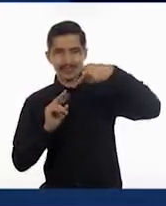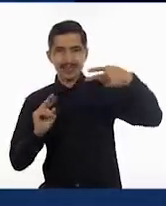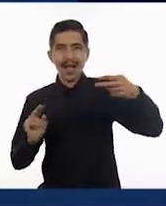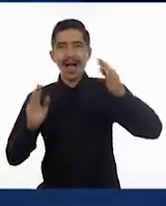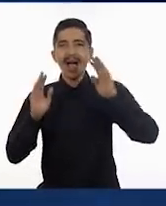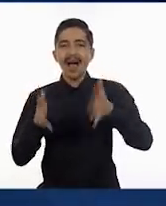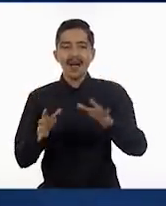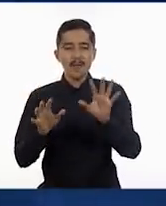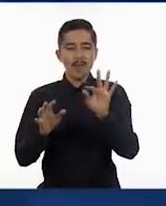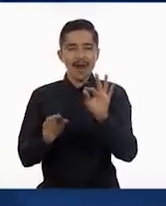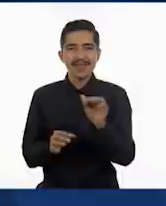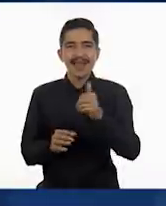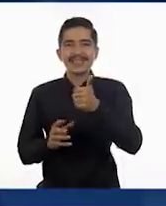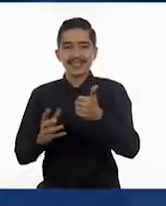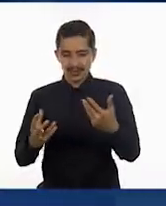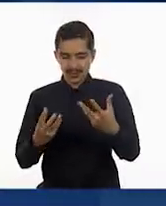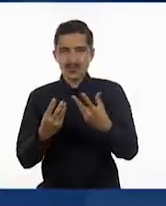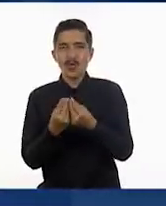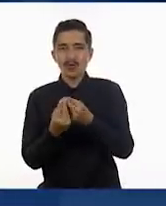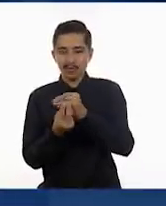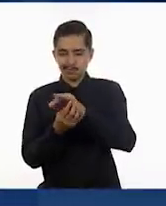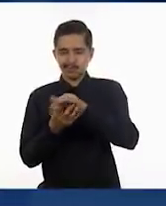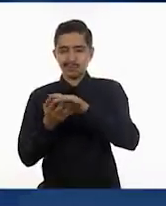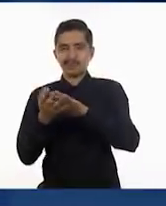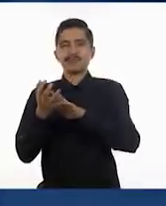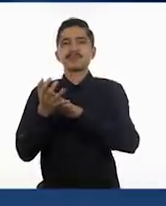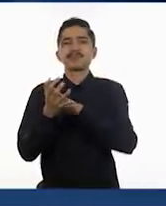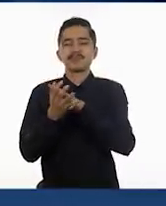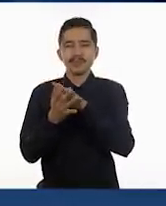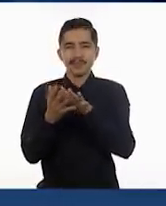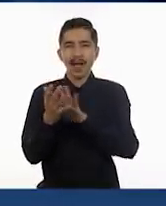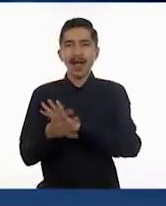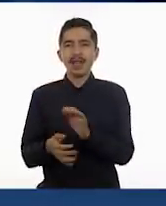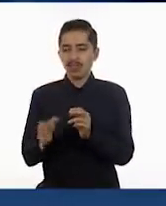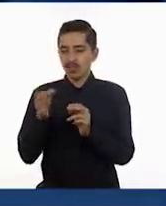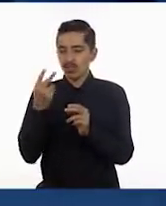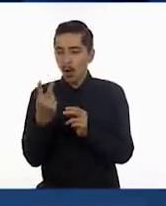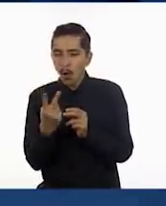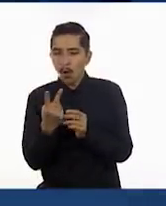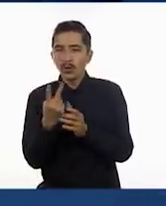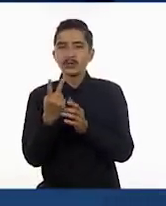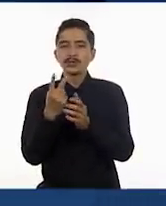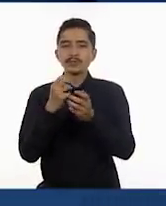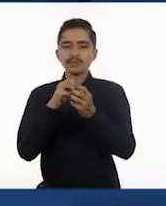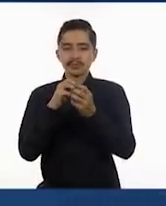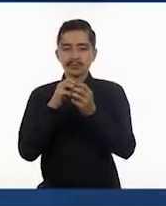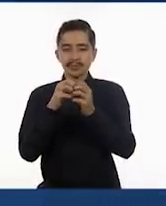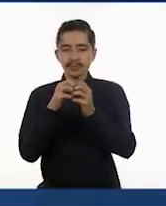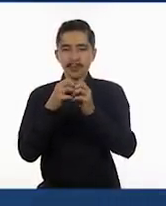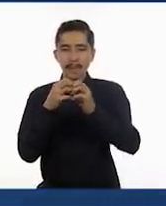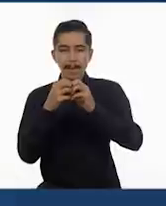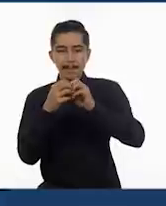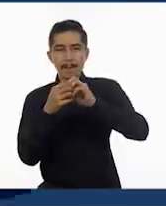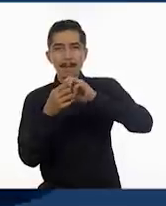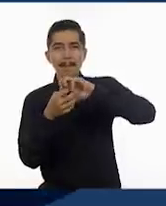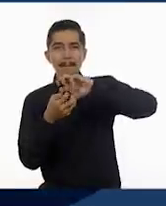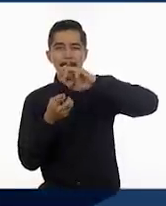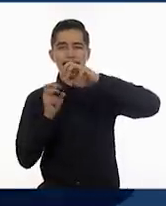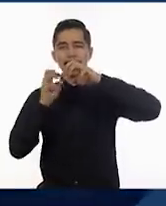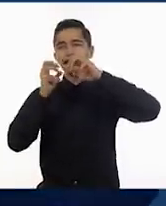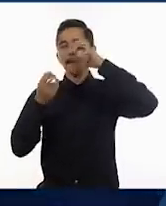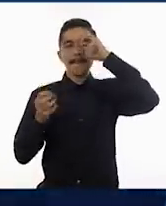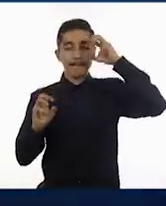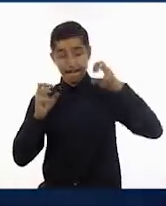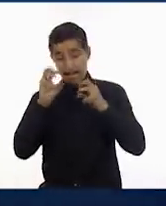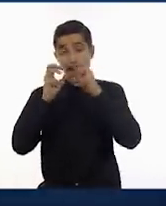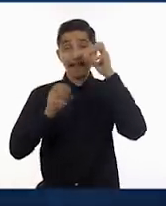46 cromosomas, ya empiece a dividirse en 2 células, en 4 células y así sucesivamente.